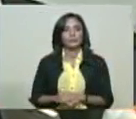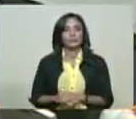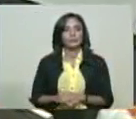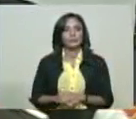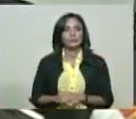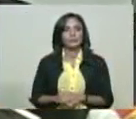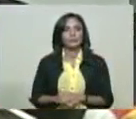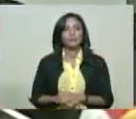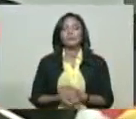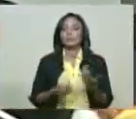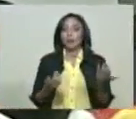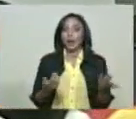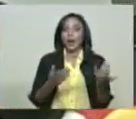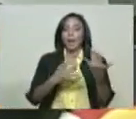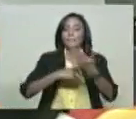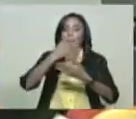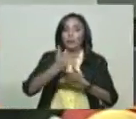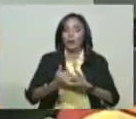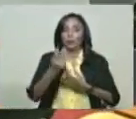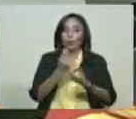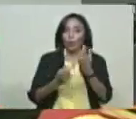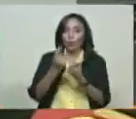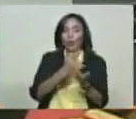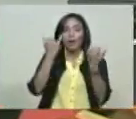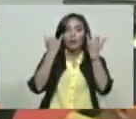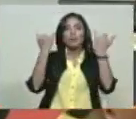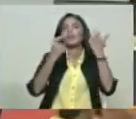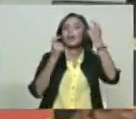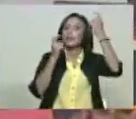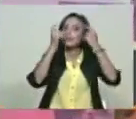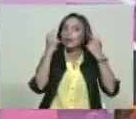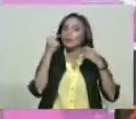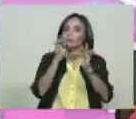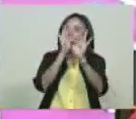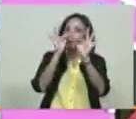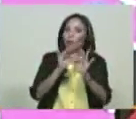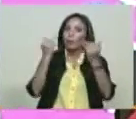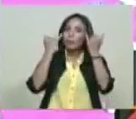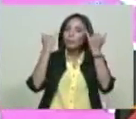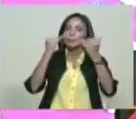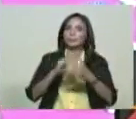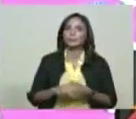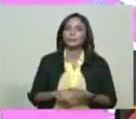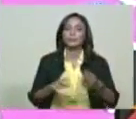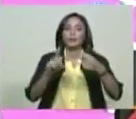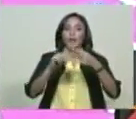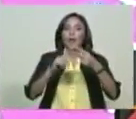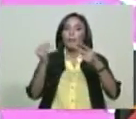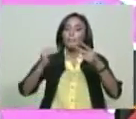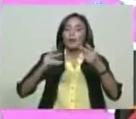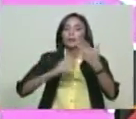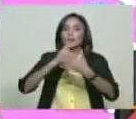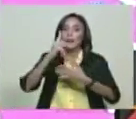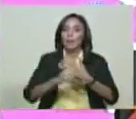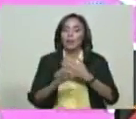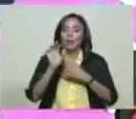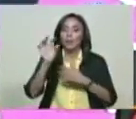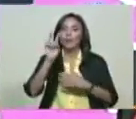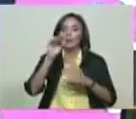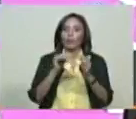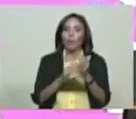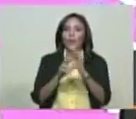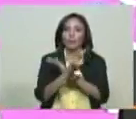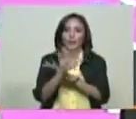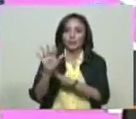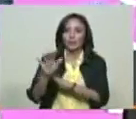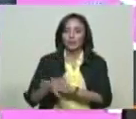tenemos el proyecto económico legado del comandante chávez tenemos el plan de la patria 2025 y